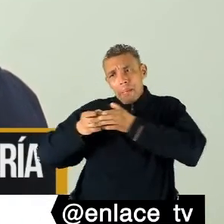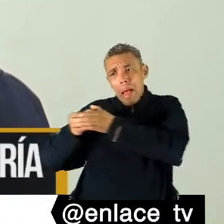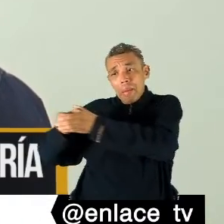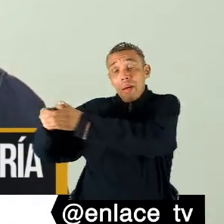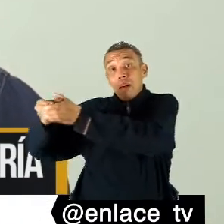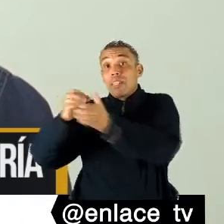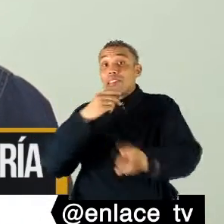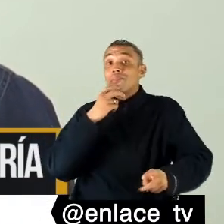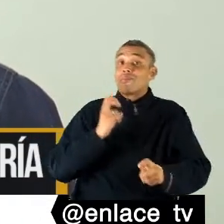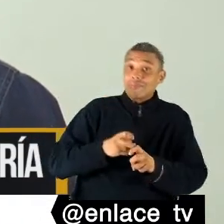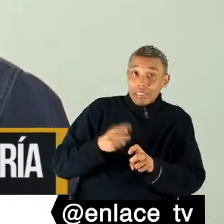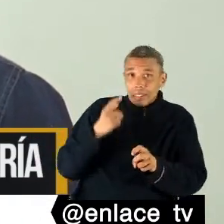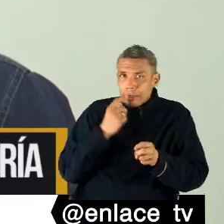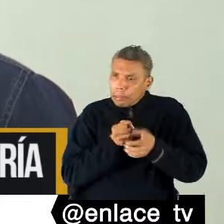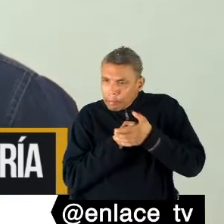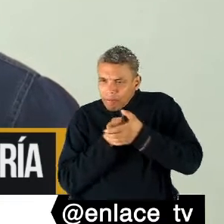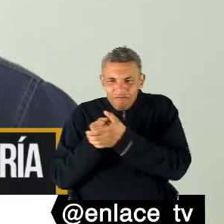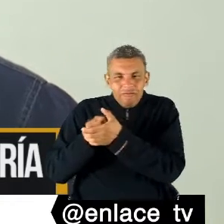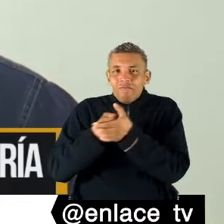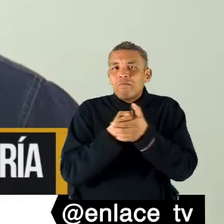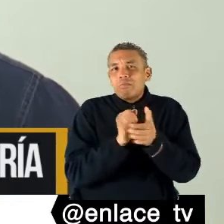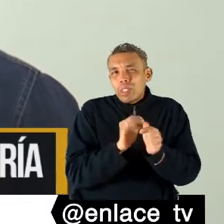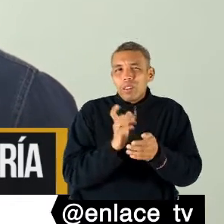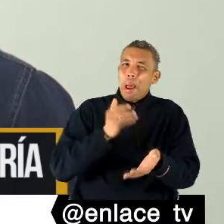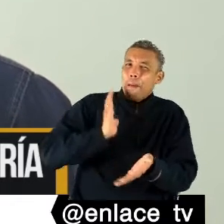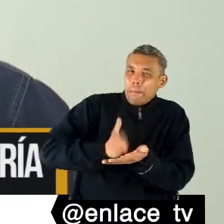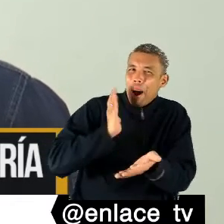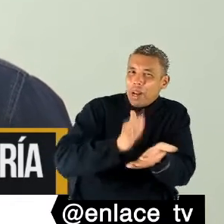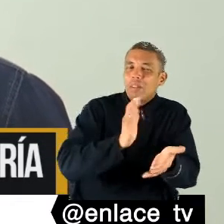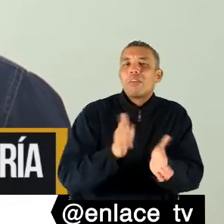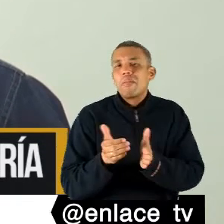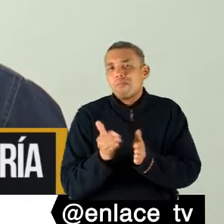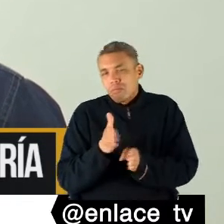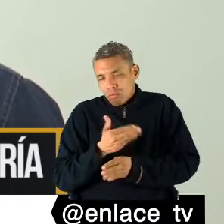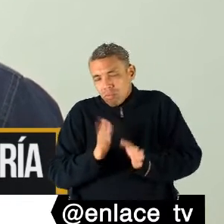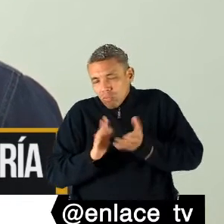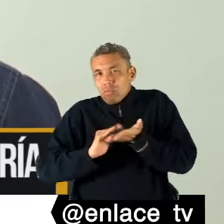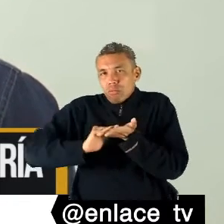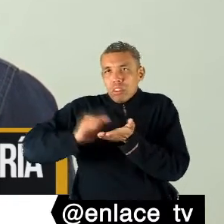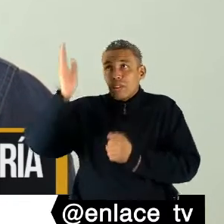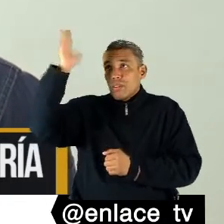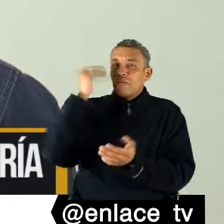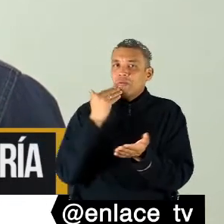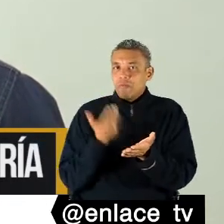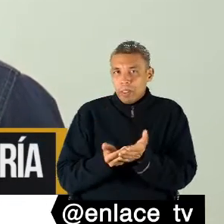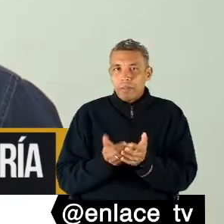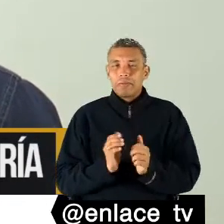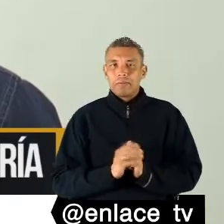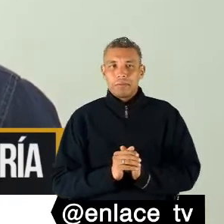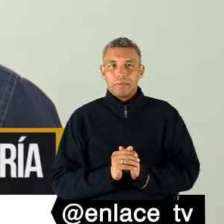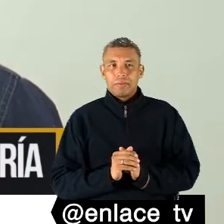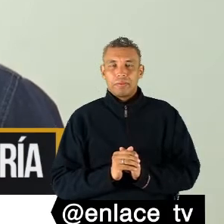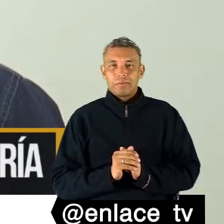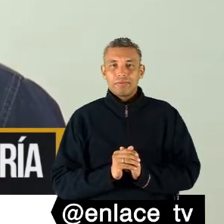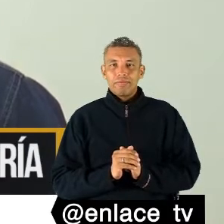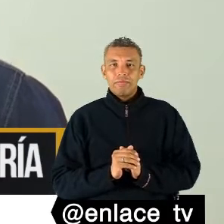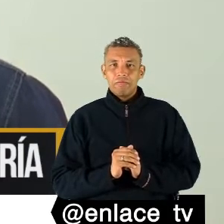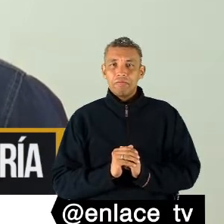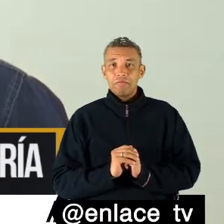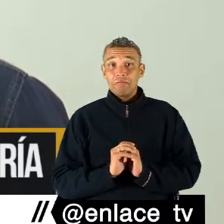con algunos inconvenientes que se presentaron en el transcurso. Pues gracias a Dios y a la intervención de muchos entes en Barranca Bermeja se logró